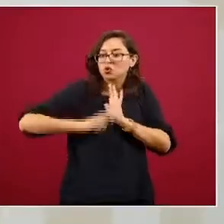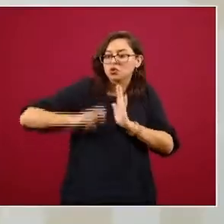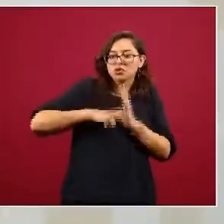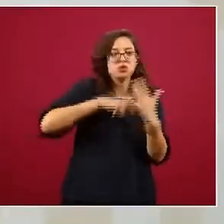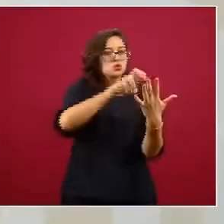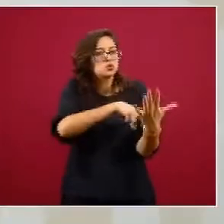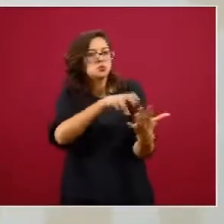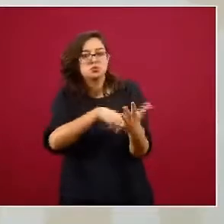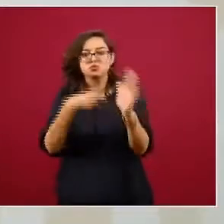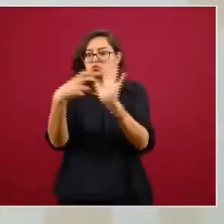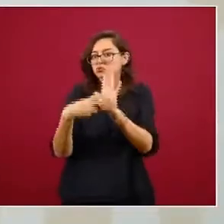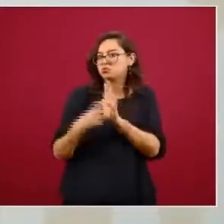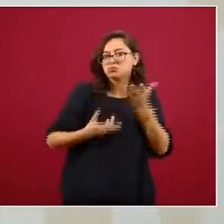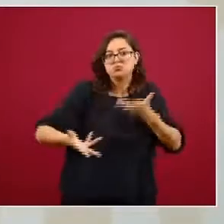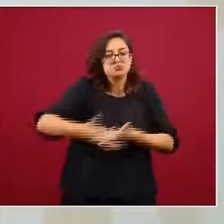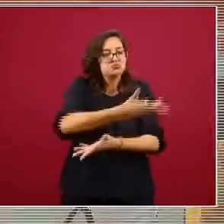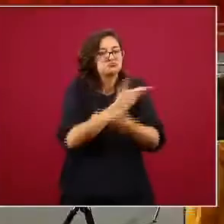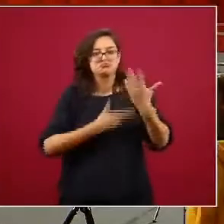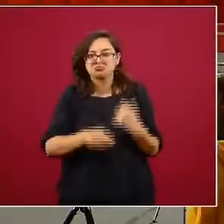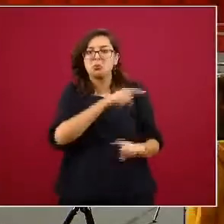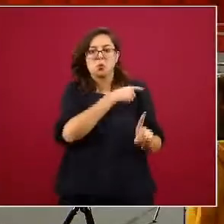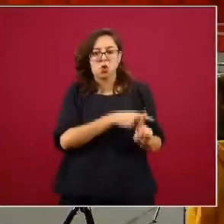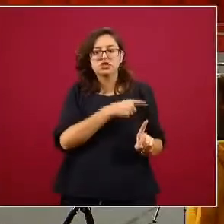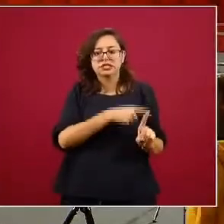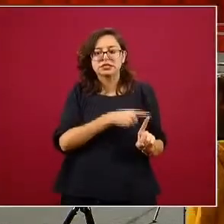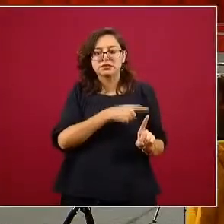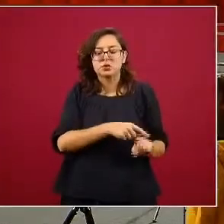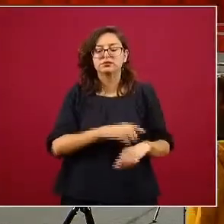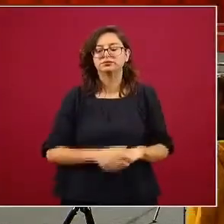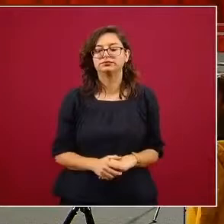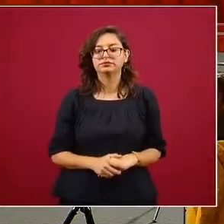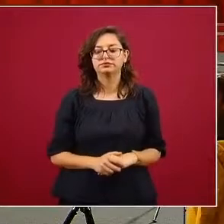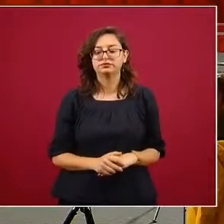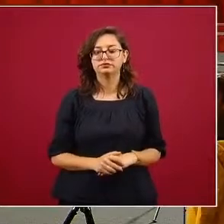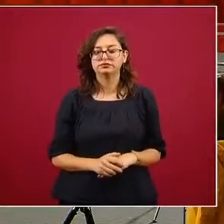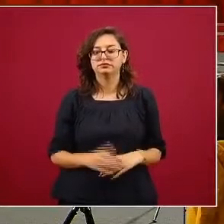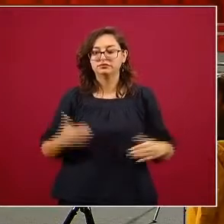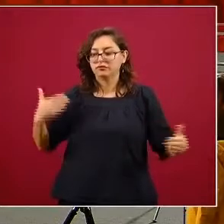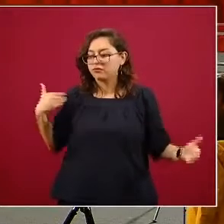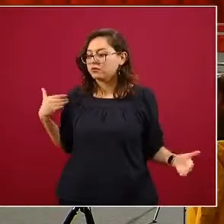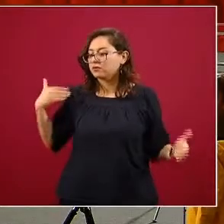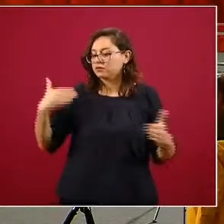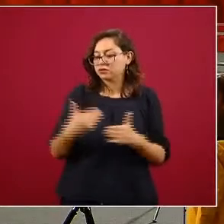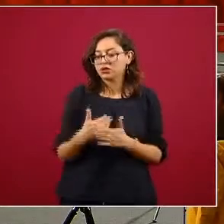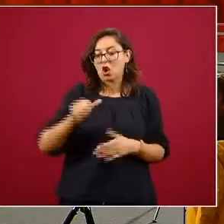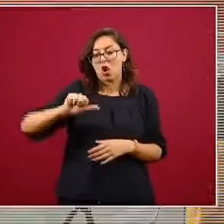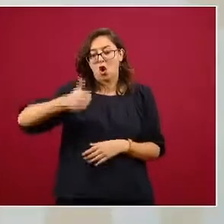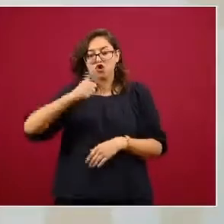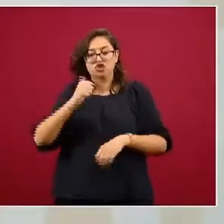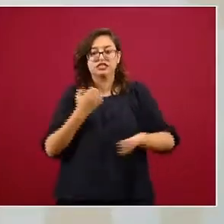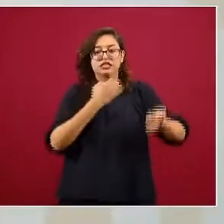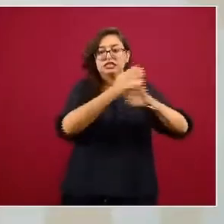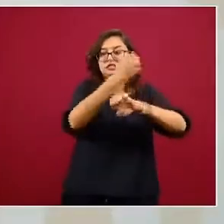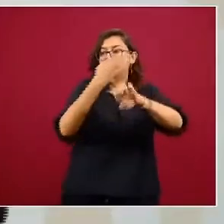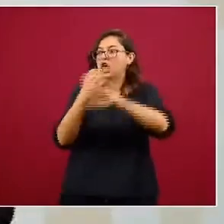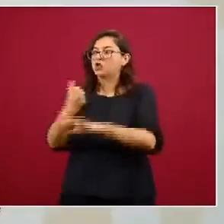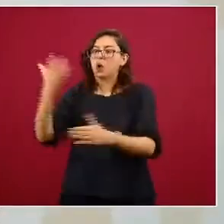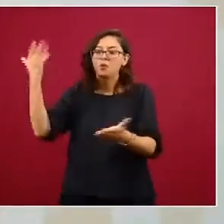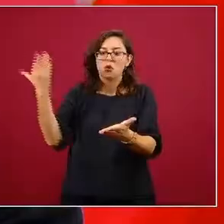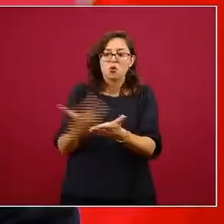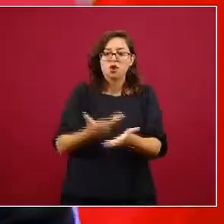todas y todos. Dicho sea de paso, a lo largo de la semana, 11 estados formularon propuestas, y lo